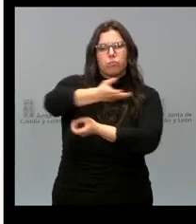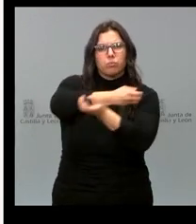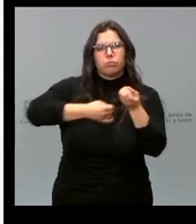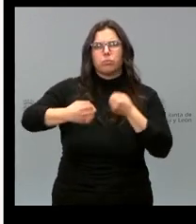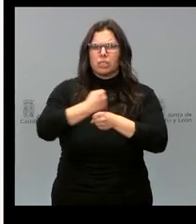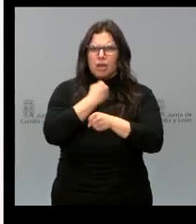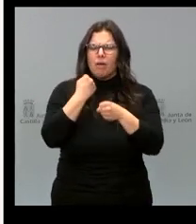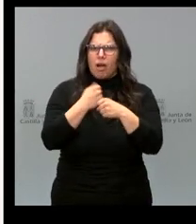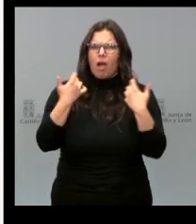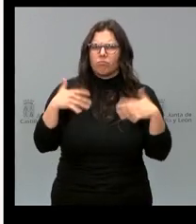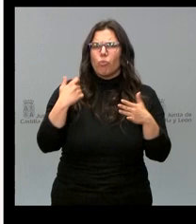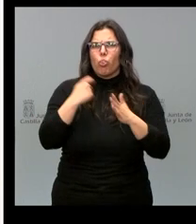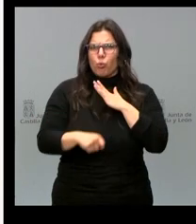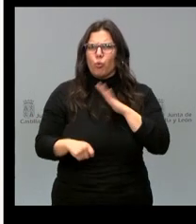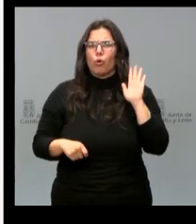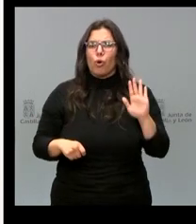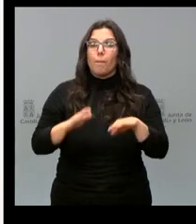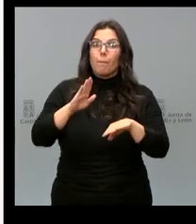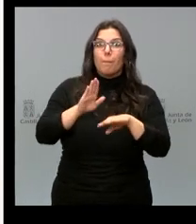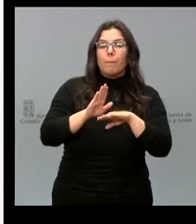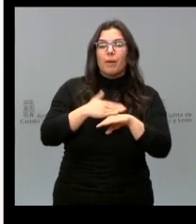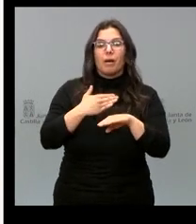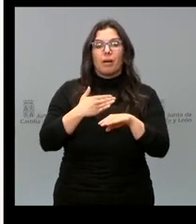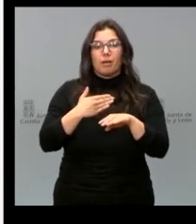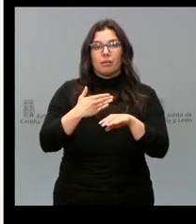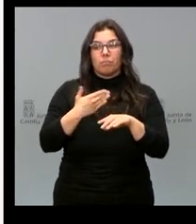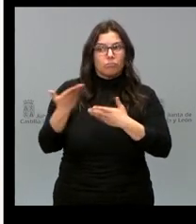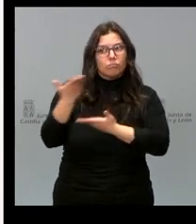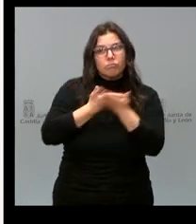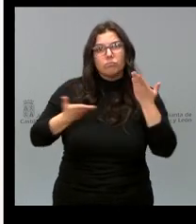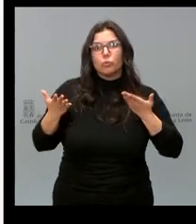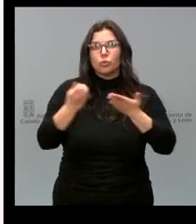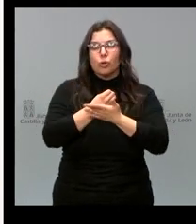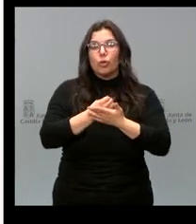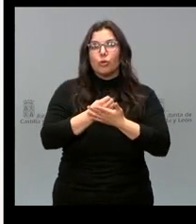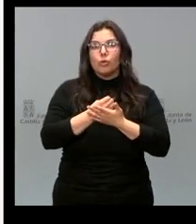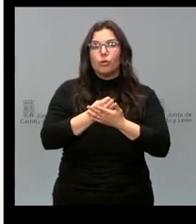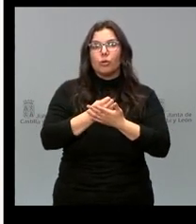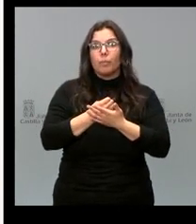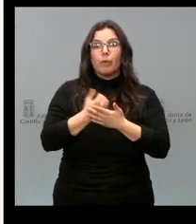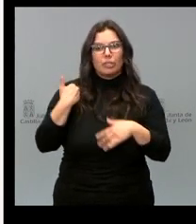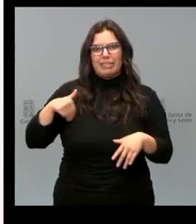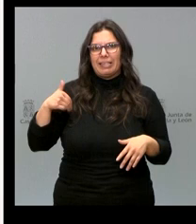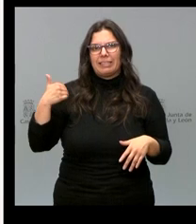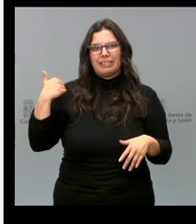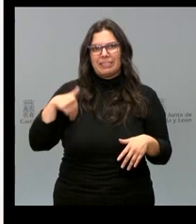mucho, vamos a trabajar entre todos, pero